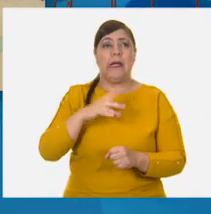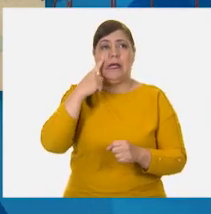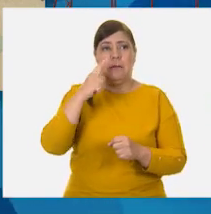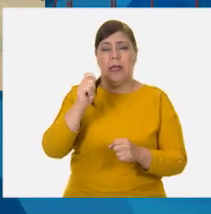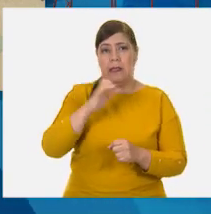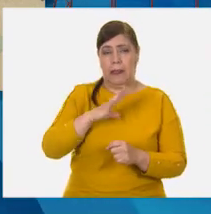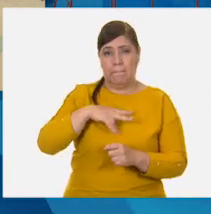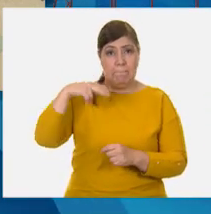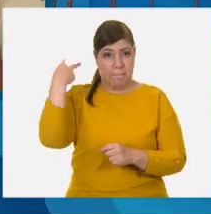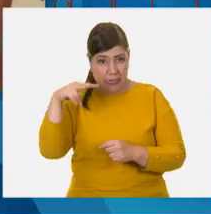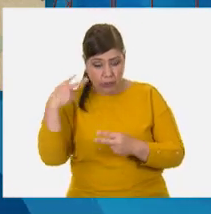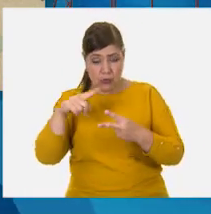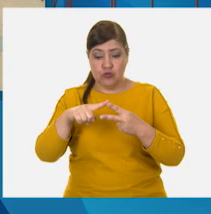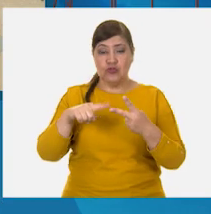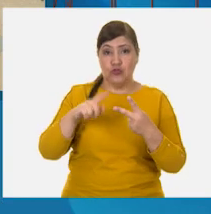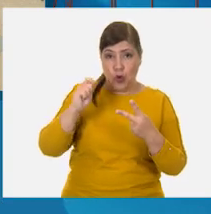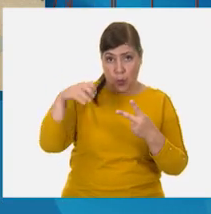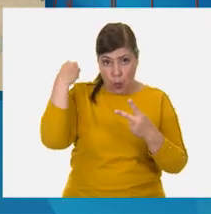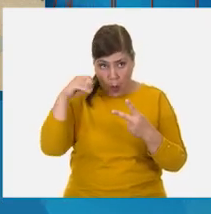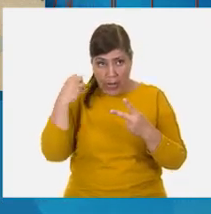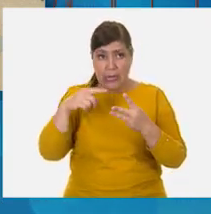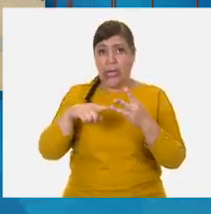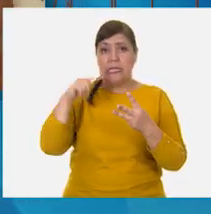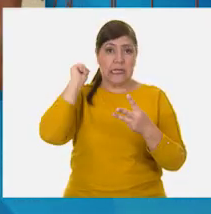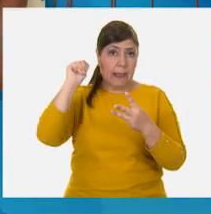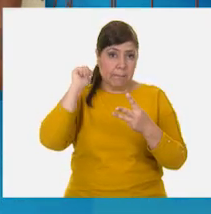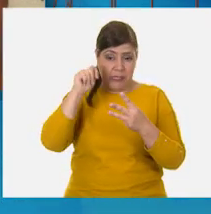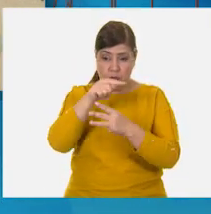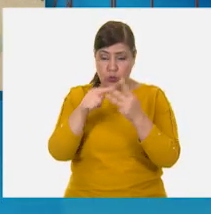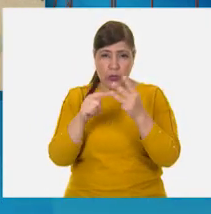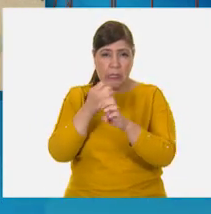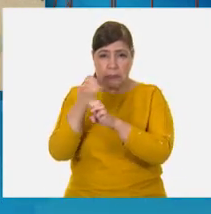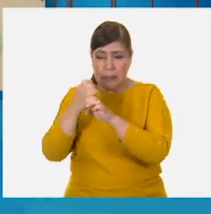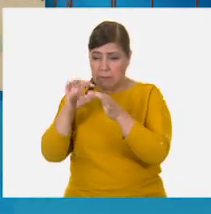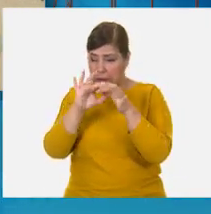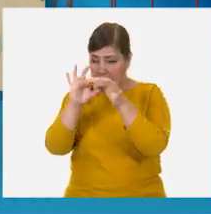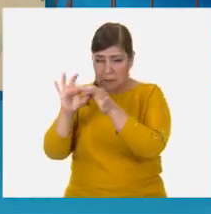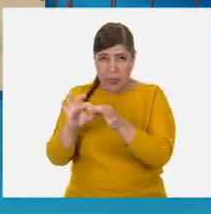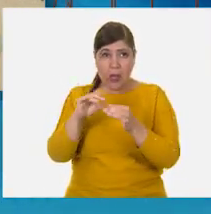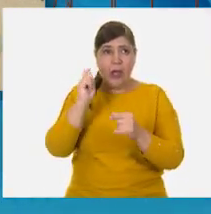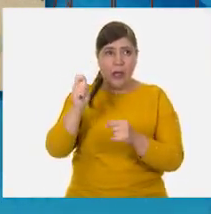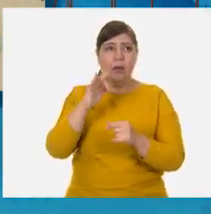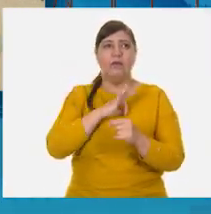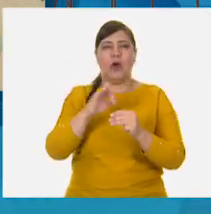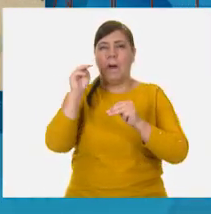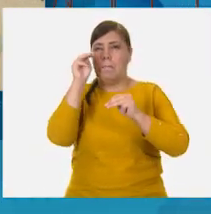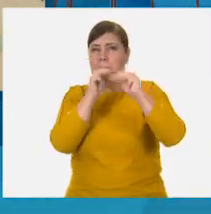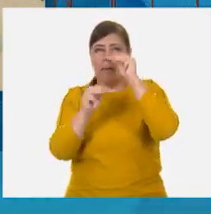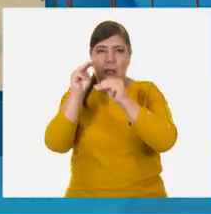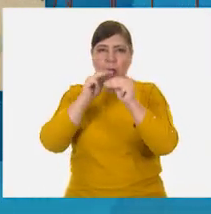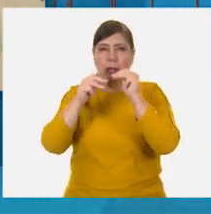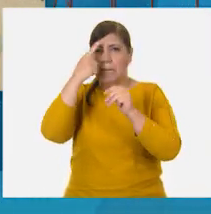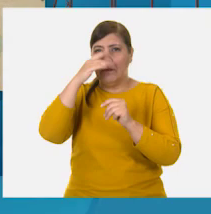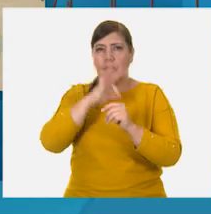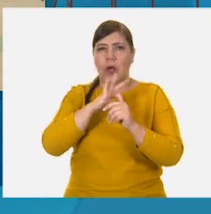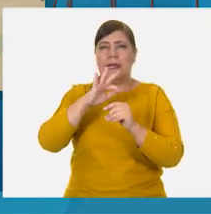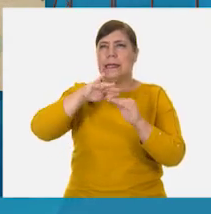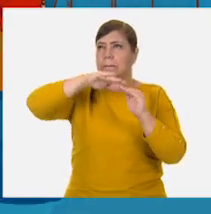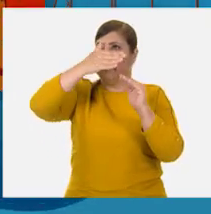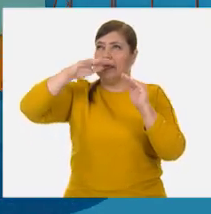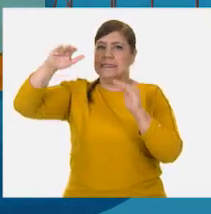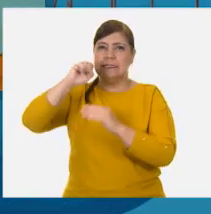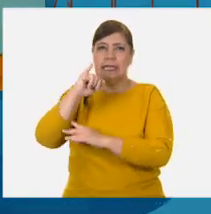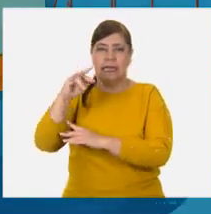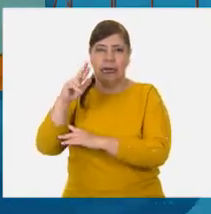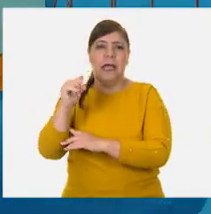el noreste de Oaxaca y el oeste de Tabasco, ininterrumpidos apenas por ese macizo montañoso que se eleva en la Sierra de los Tuxtlas.